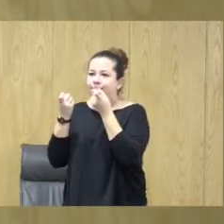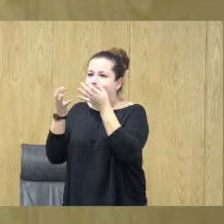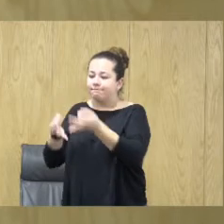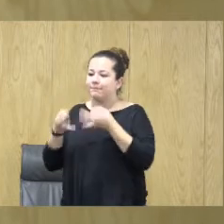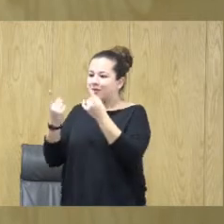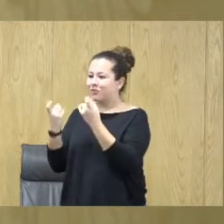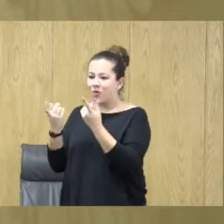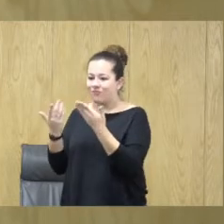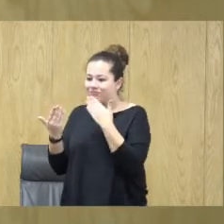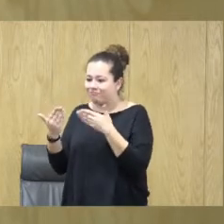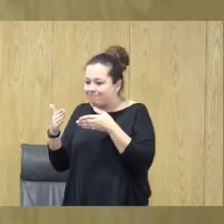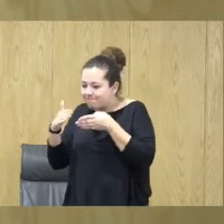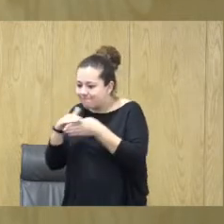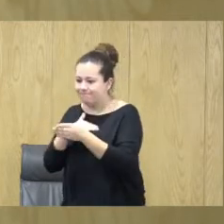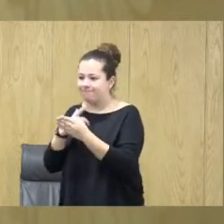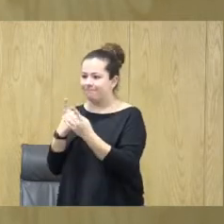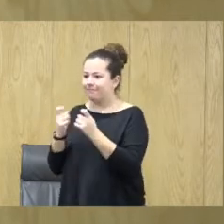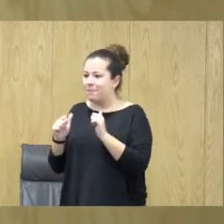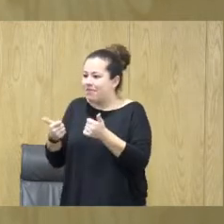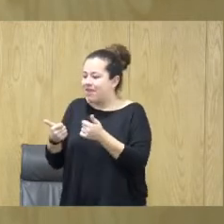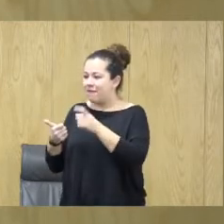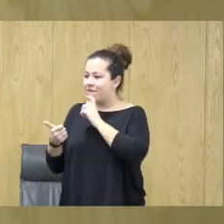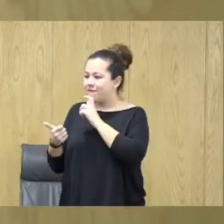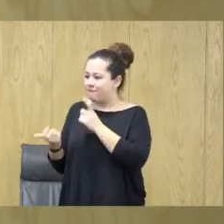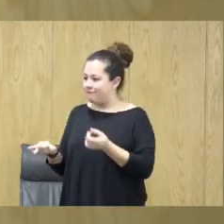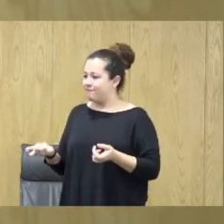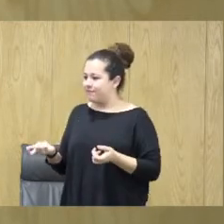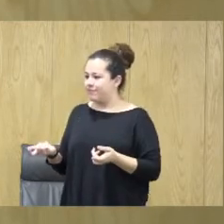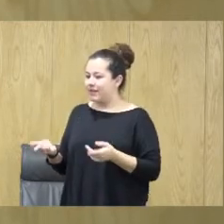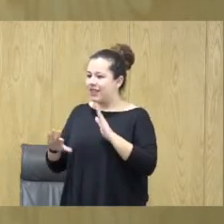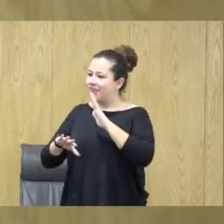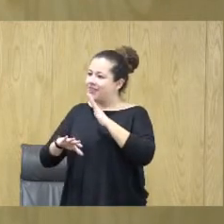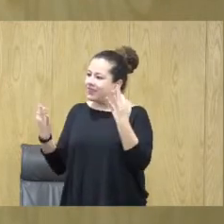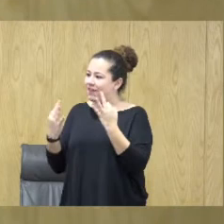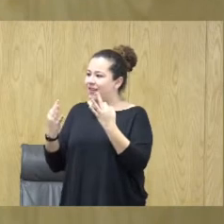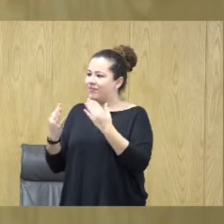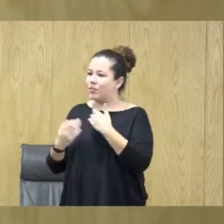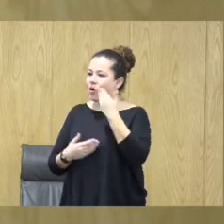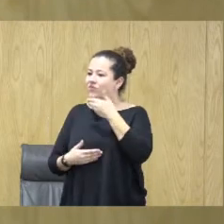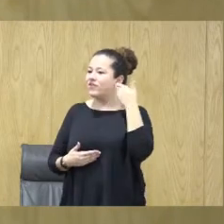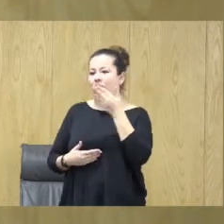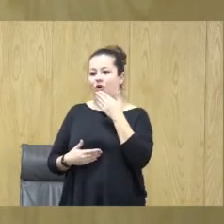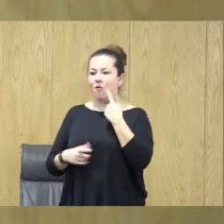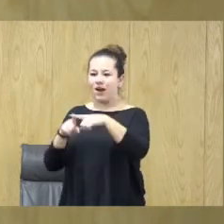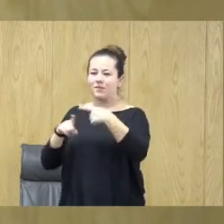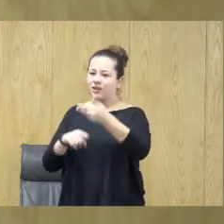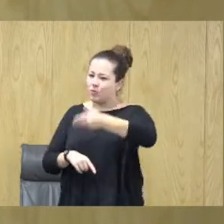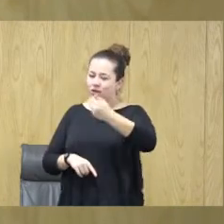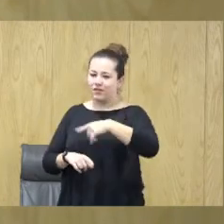puerta de entrada a dignificarlo como un elemento importantísimo y de primer